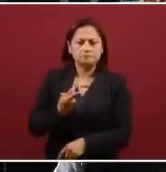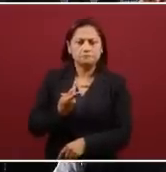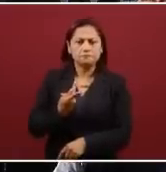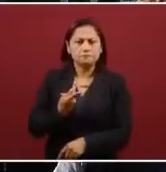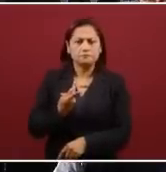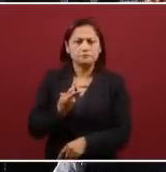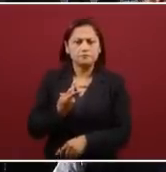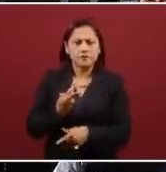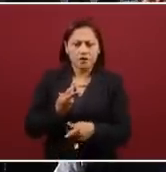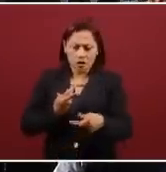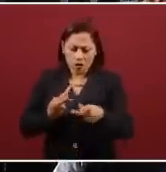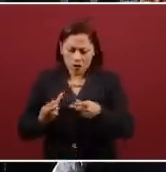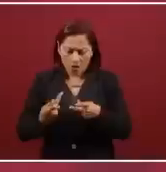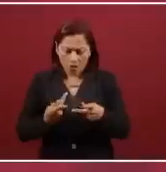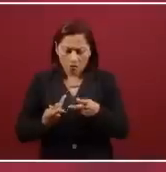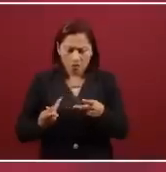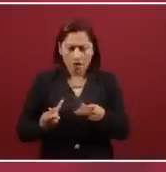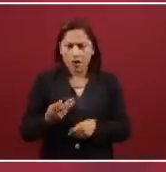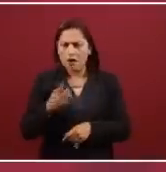el plan alternativo?